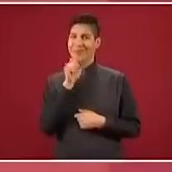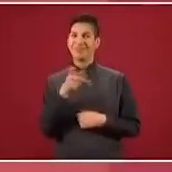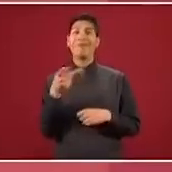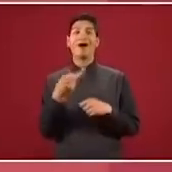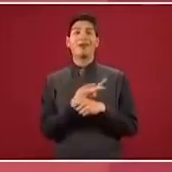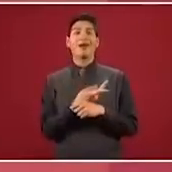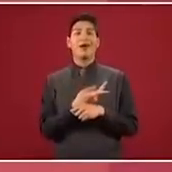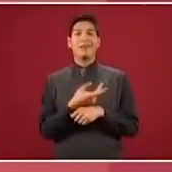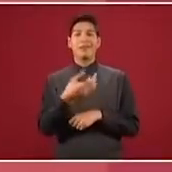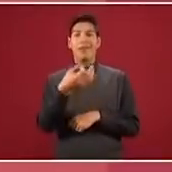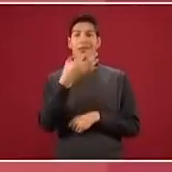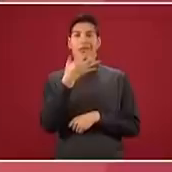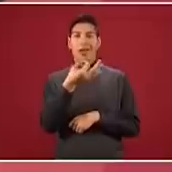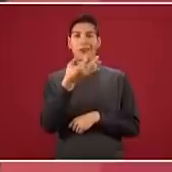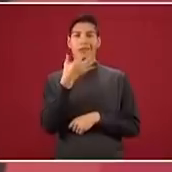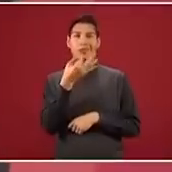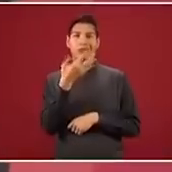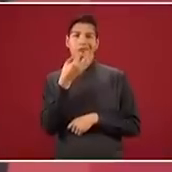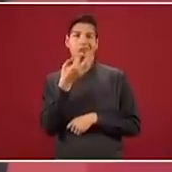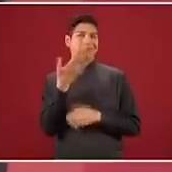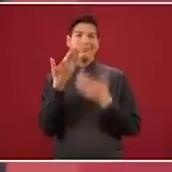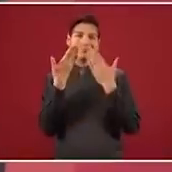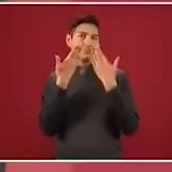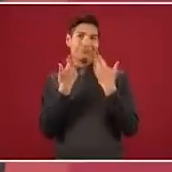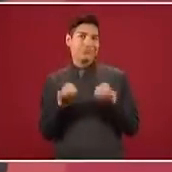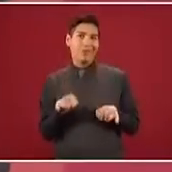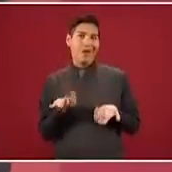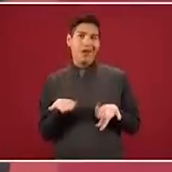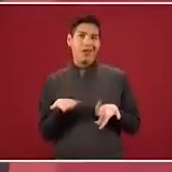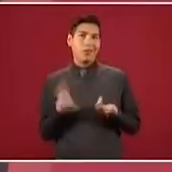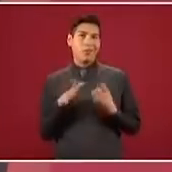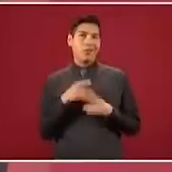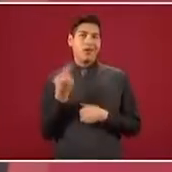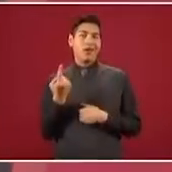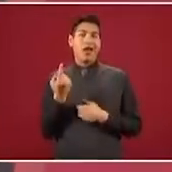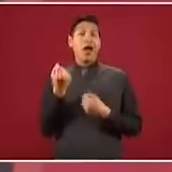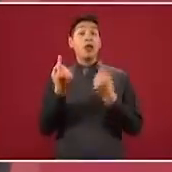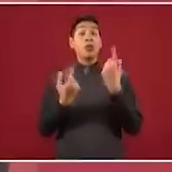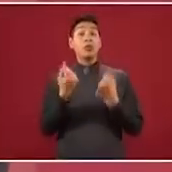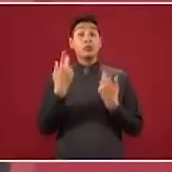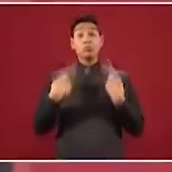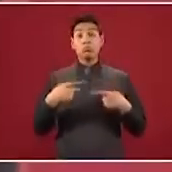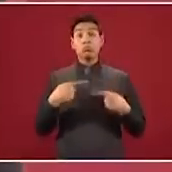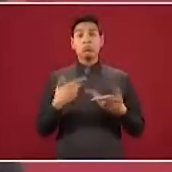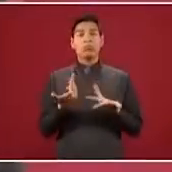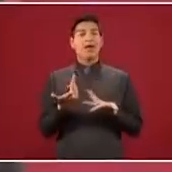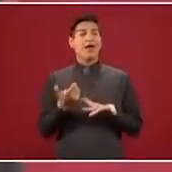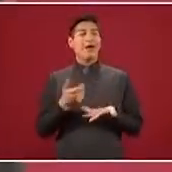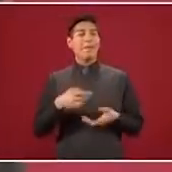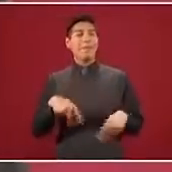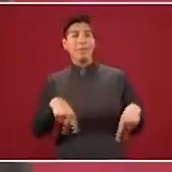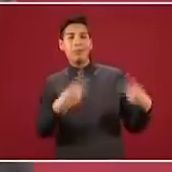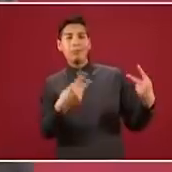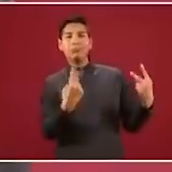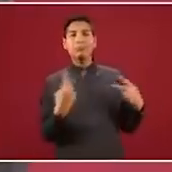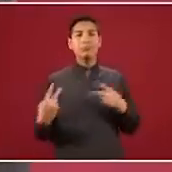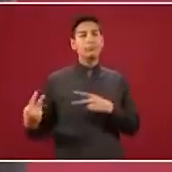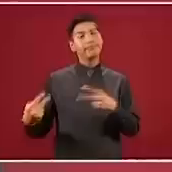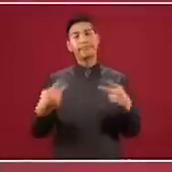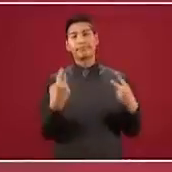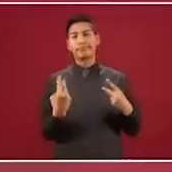los medicamentos, porque vendían medicinas, políticos